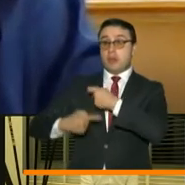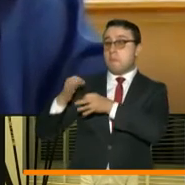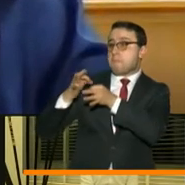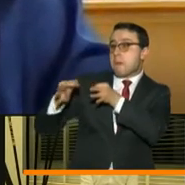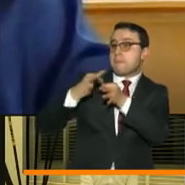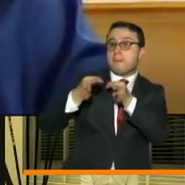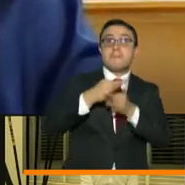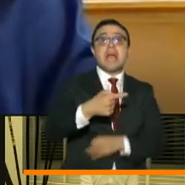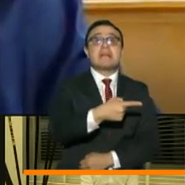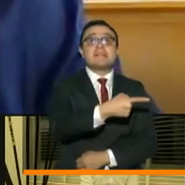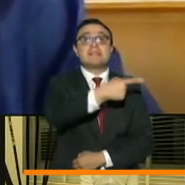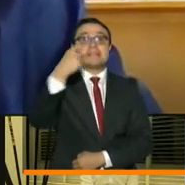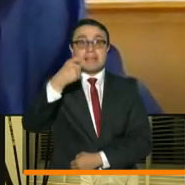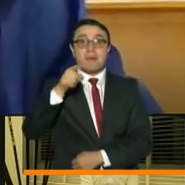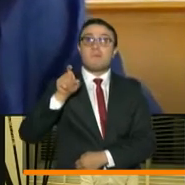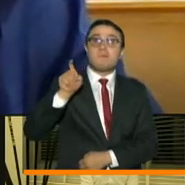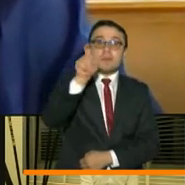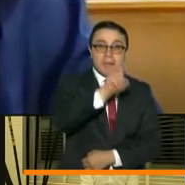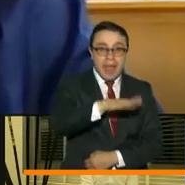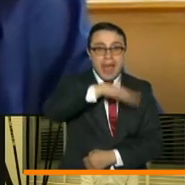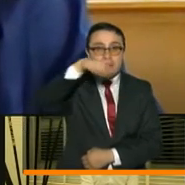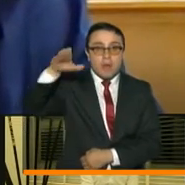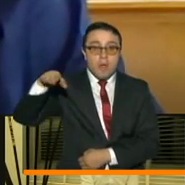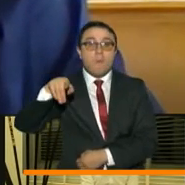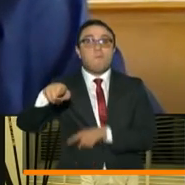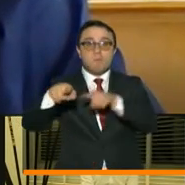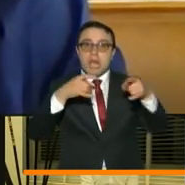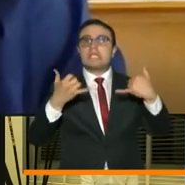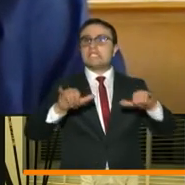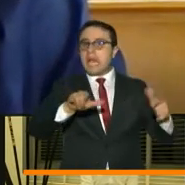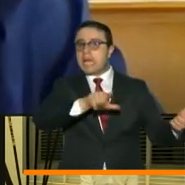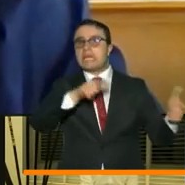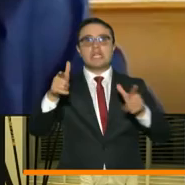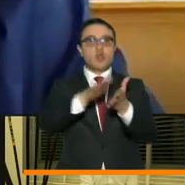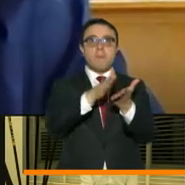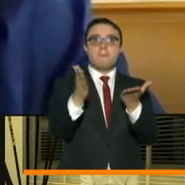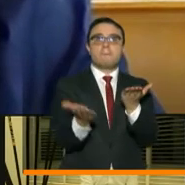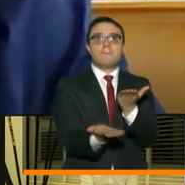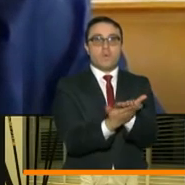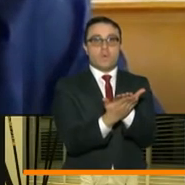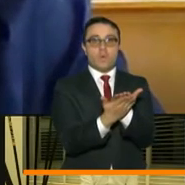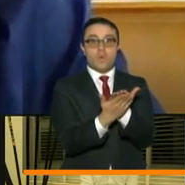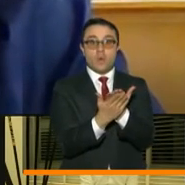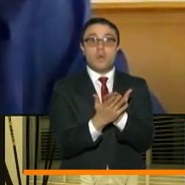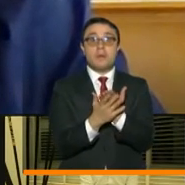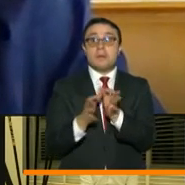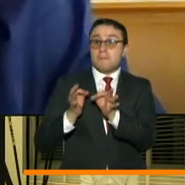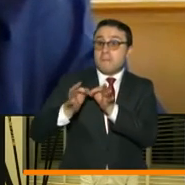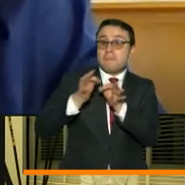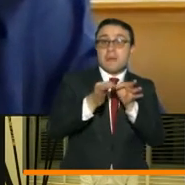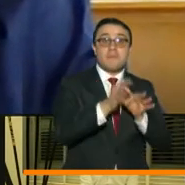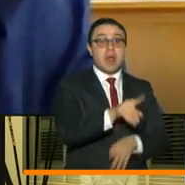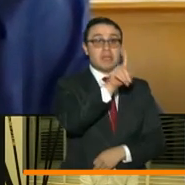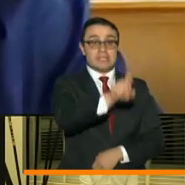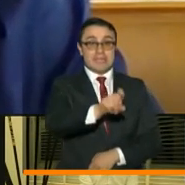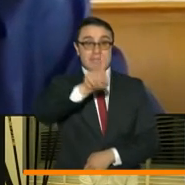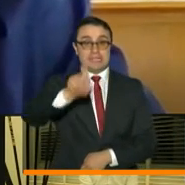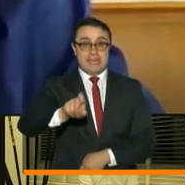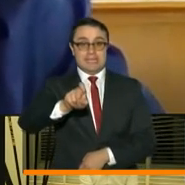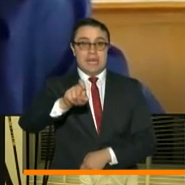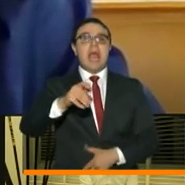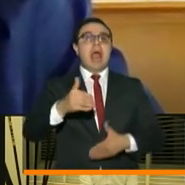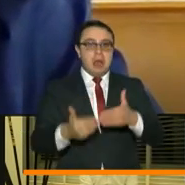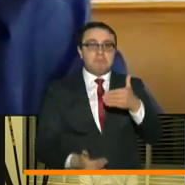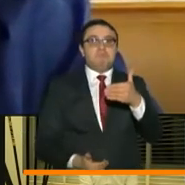municipios del departamento de Antioquia tuvieron listos los protocolos, 66 de ellos regresaron en alternancia,